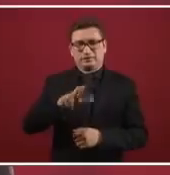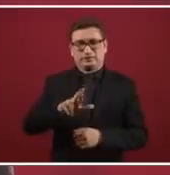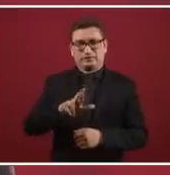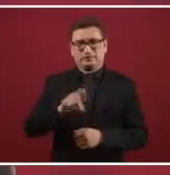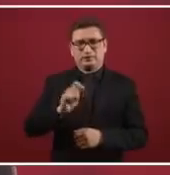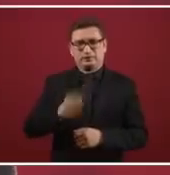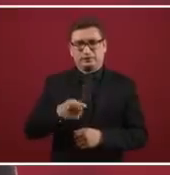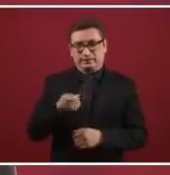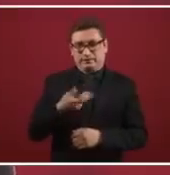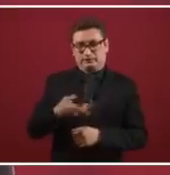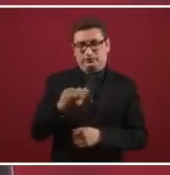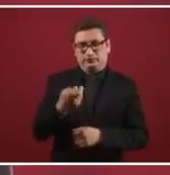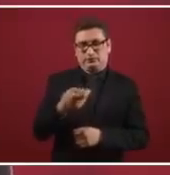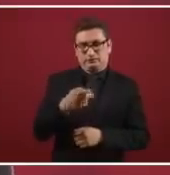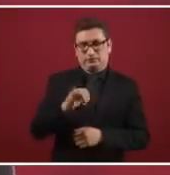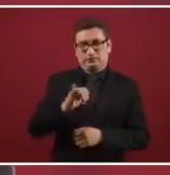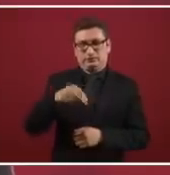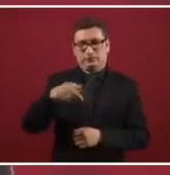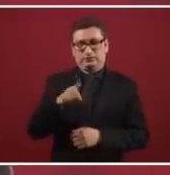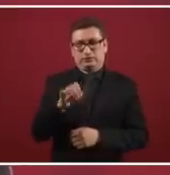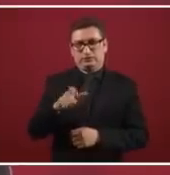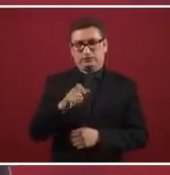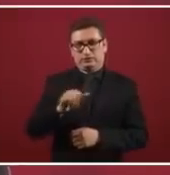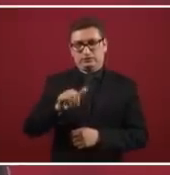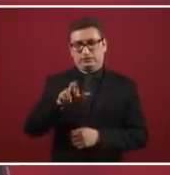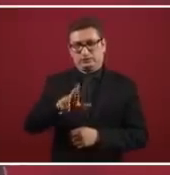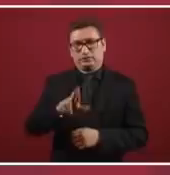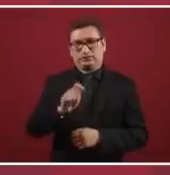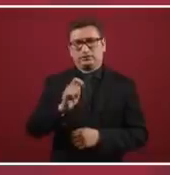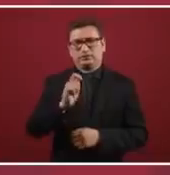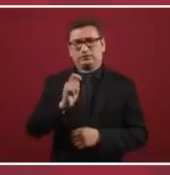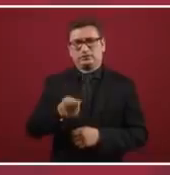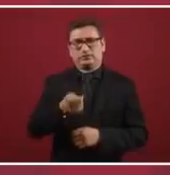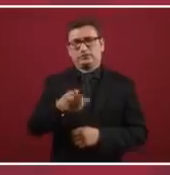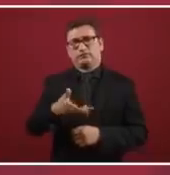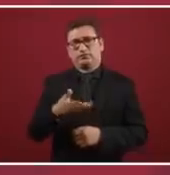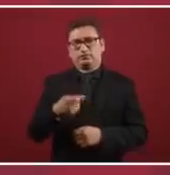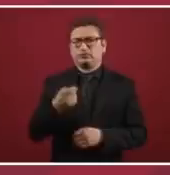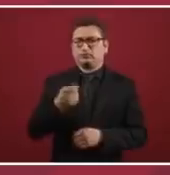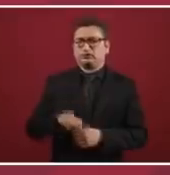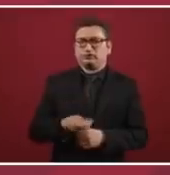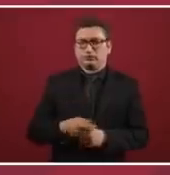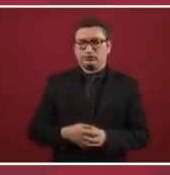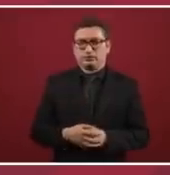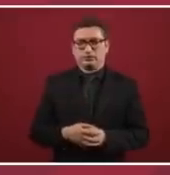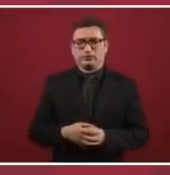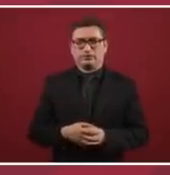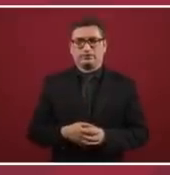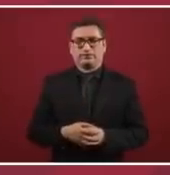Ese es el término, indexar. Es decir, en este caso es que los